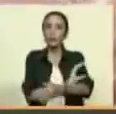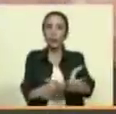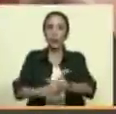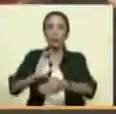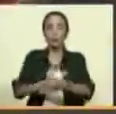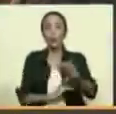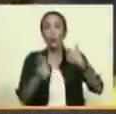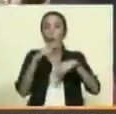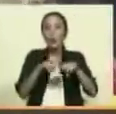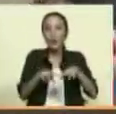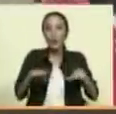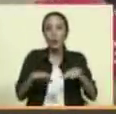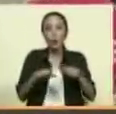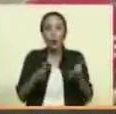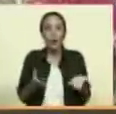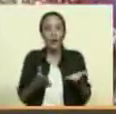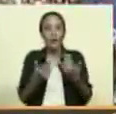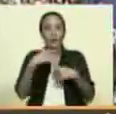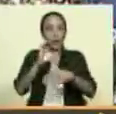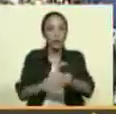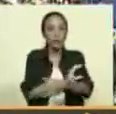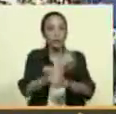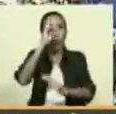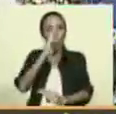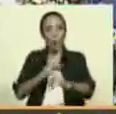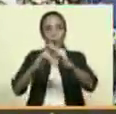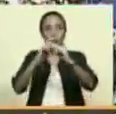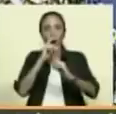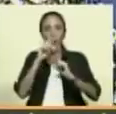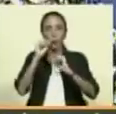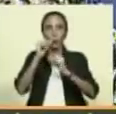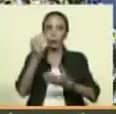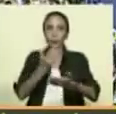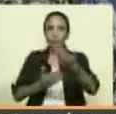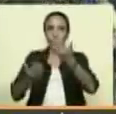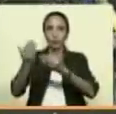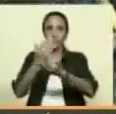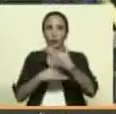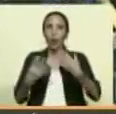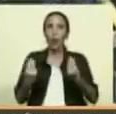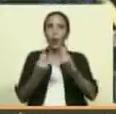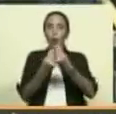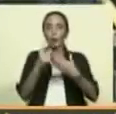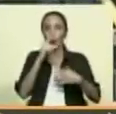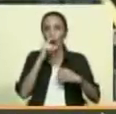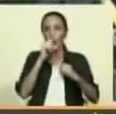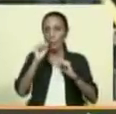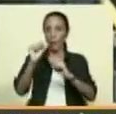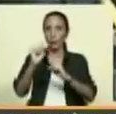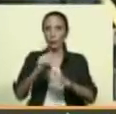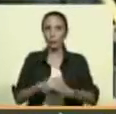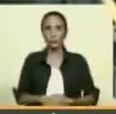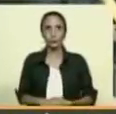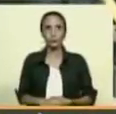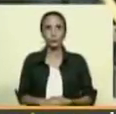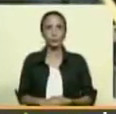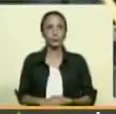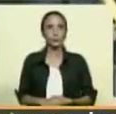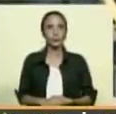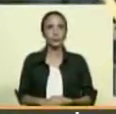un niño barinés, quien está entonces homenajeando y está compartiendo la tarima con el candidato a presidente Nicolás Maduro Moros.